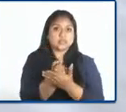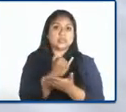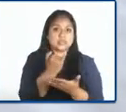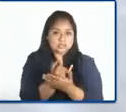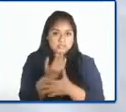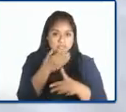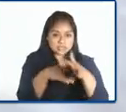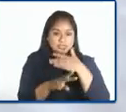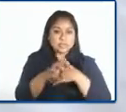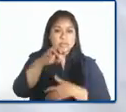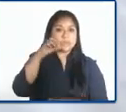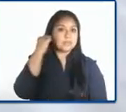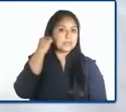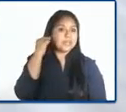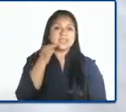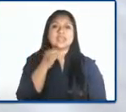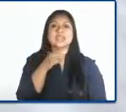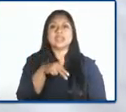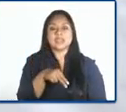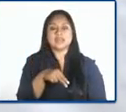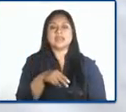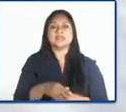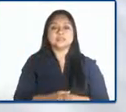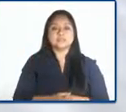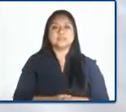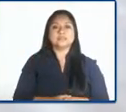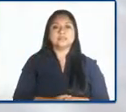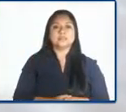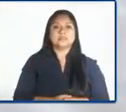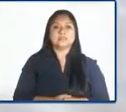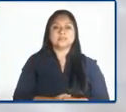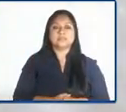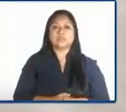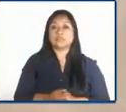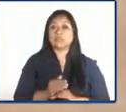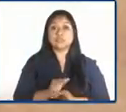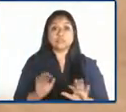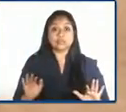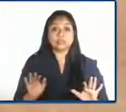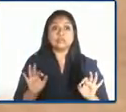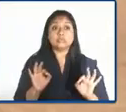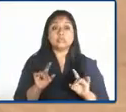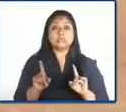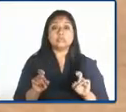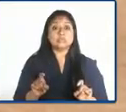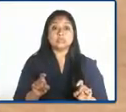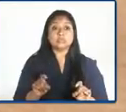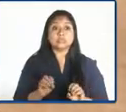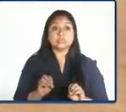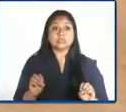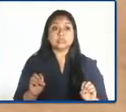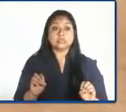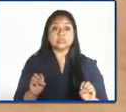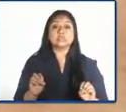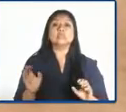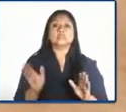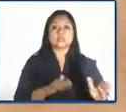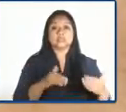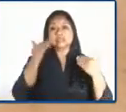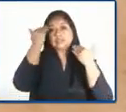de la Procuraduría General de la Nación. Si no hay acotaciones o más preguntas, agradecemos